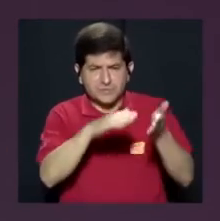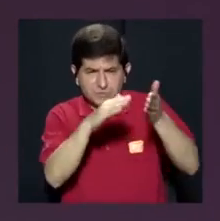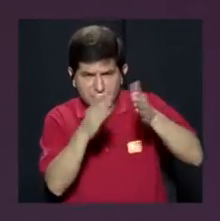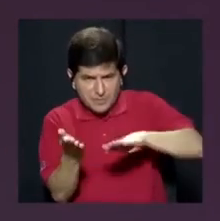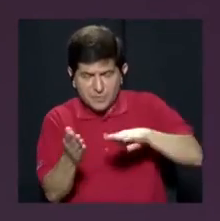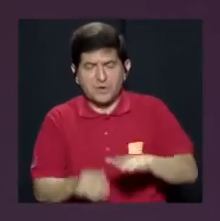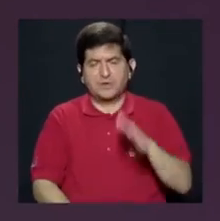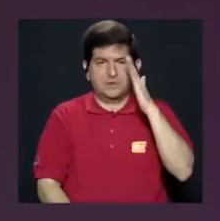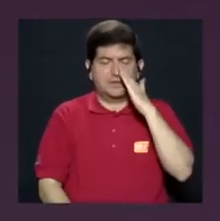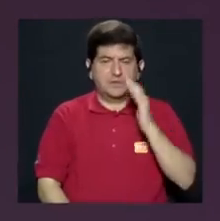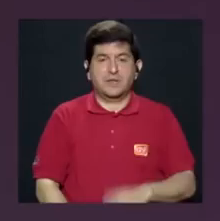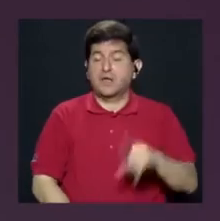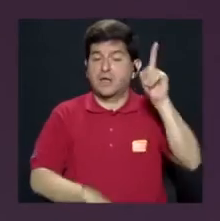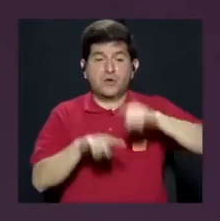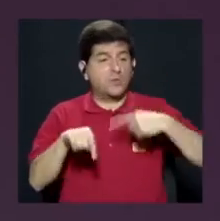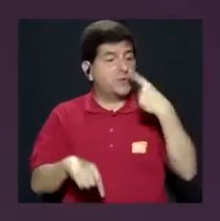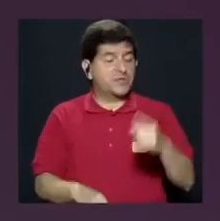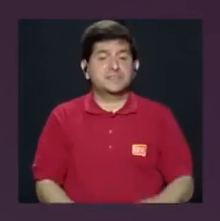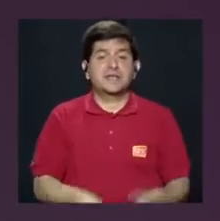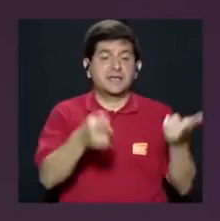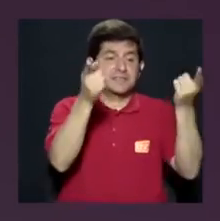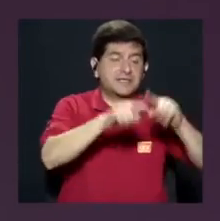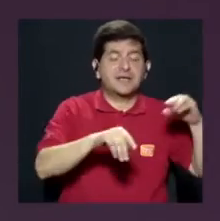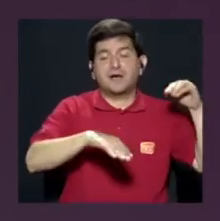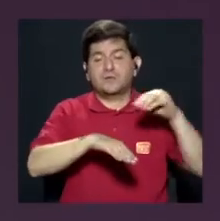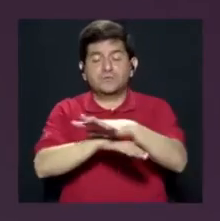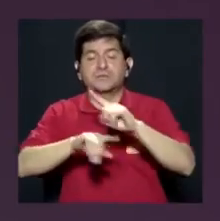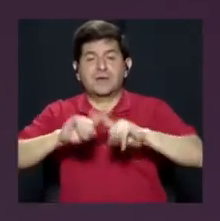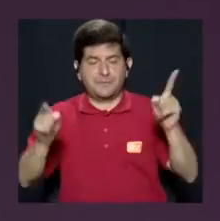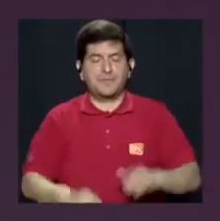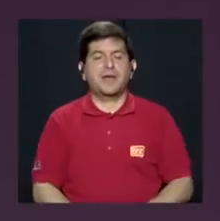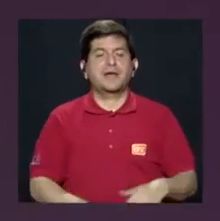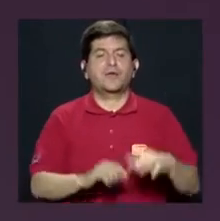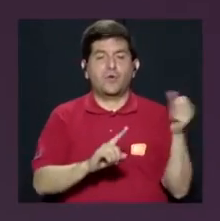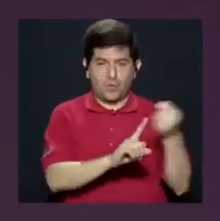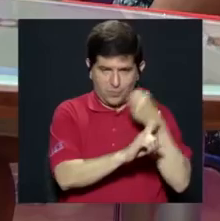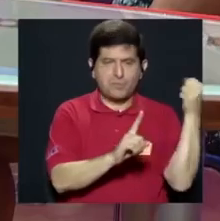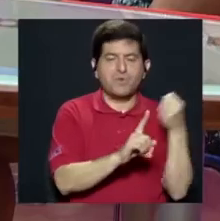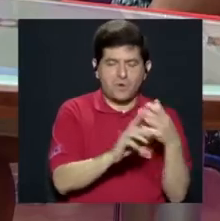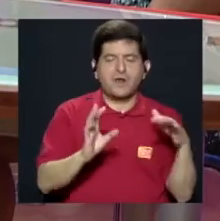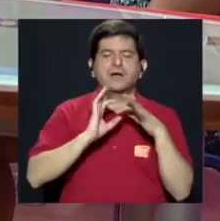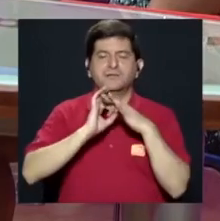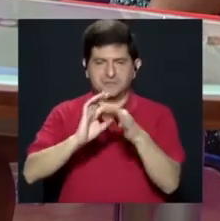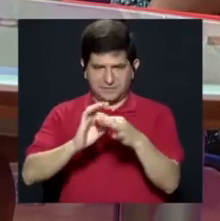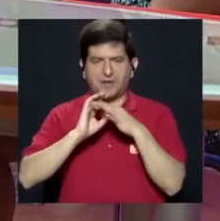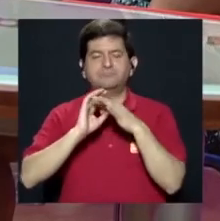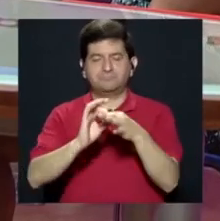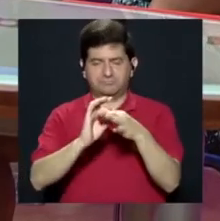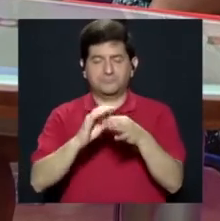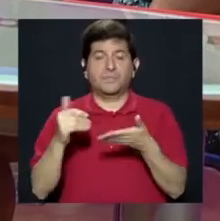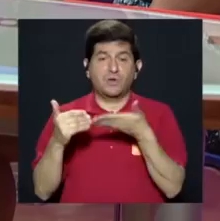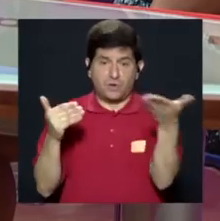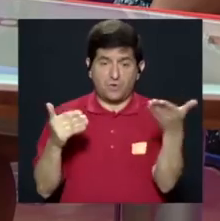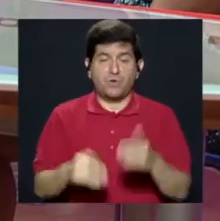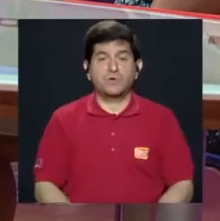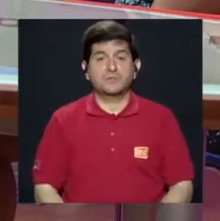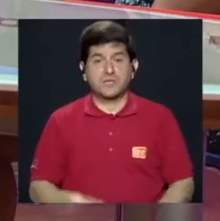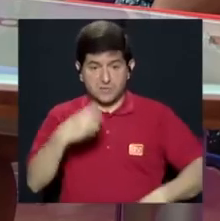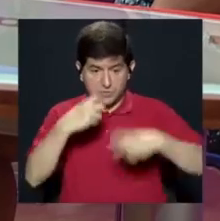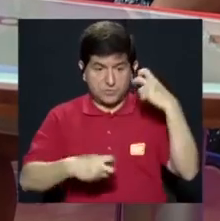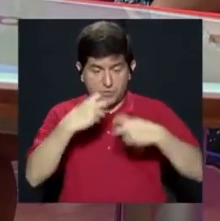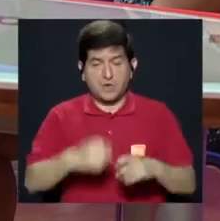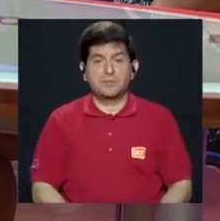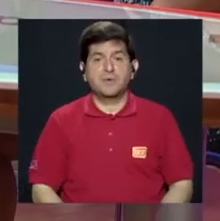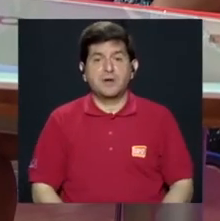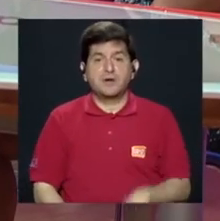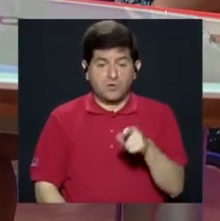entre, que no podemos decir que es causa-efecto, pero hay una relación entre violencia obstétrica y también cosas tan graves como morbilidad